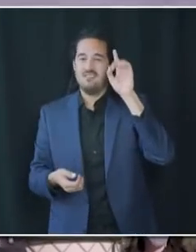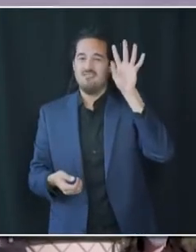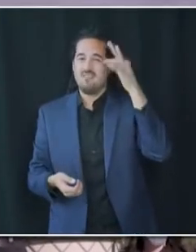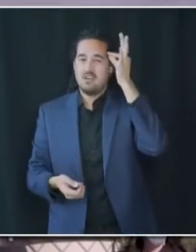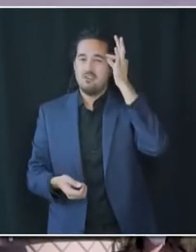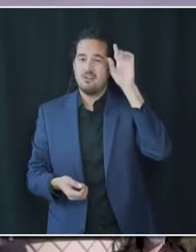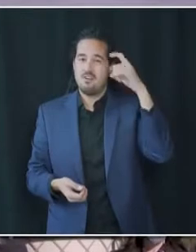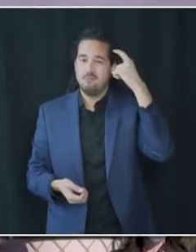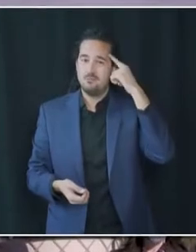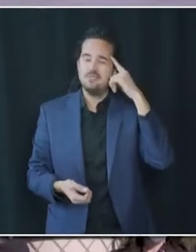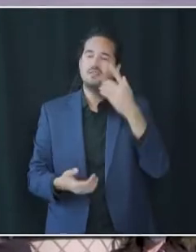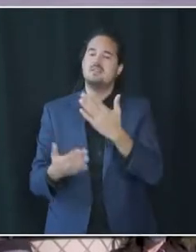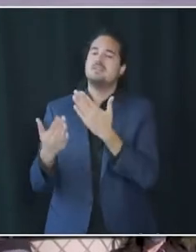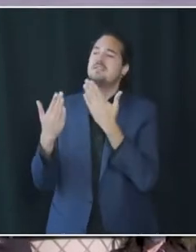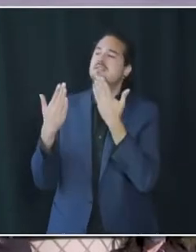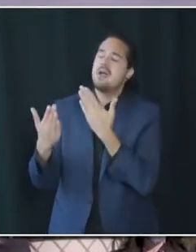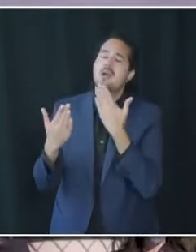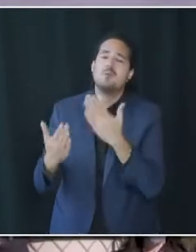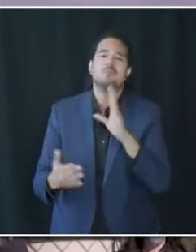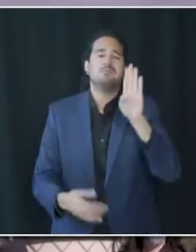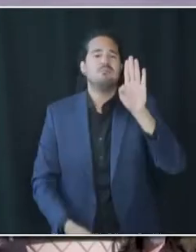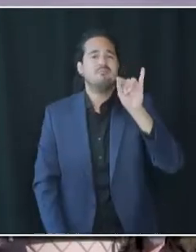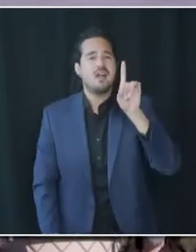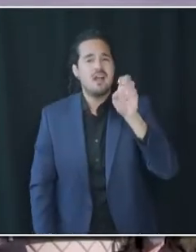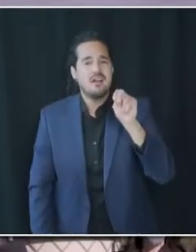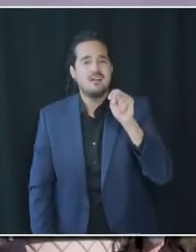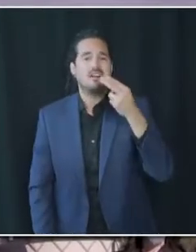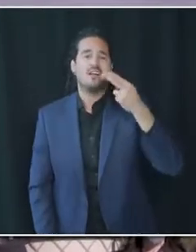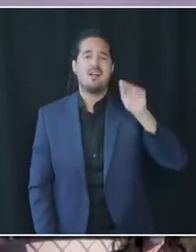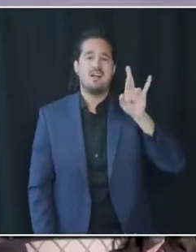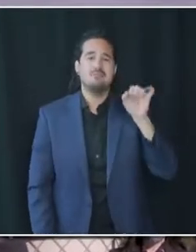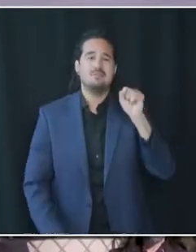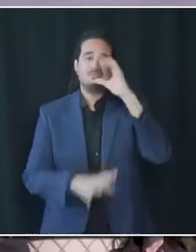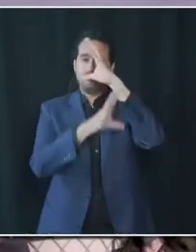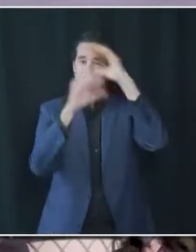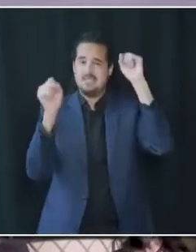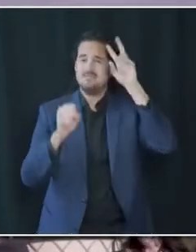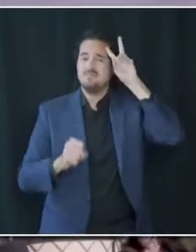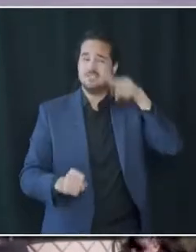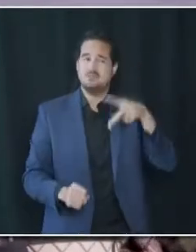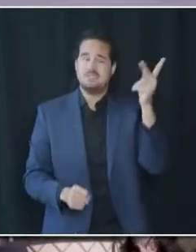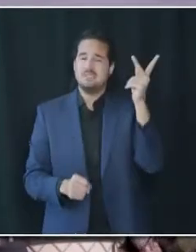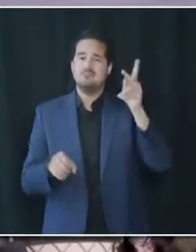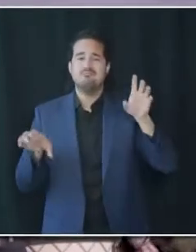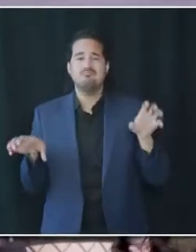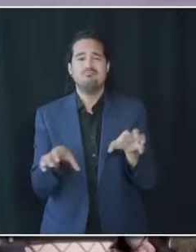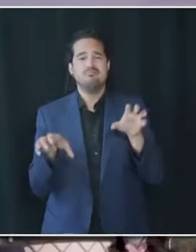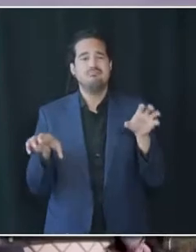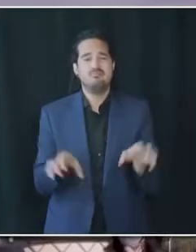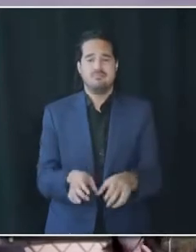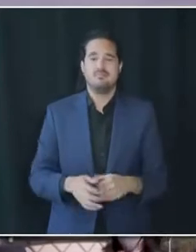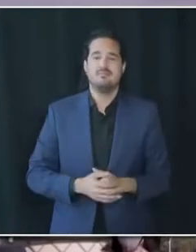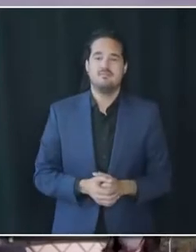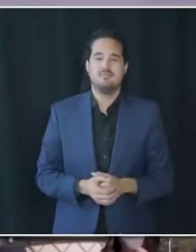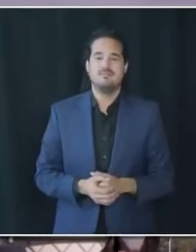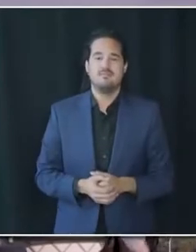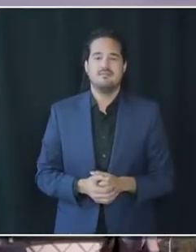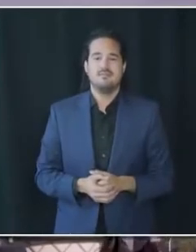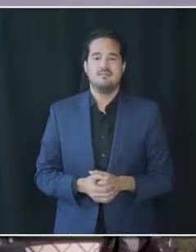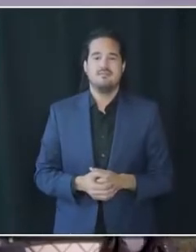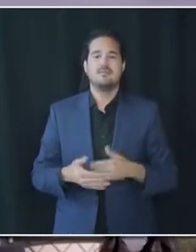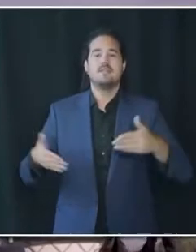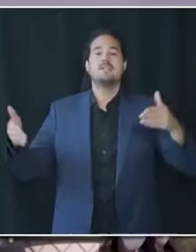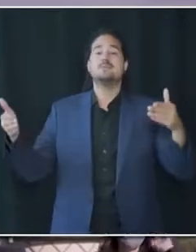por eso estamos agradecidos a la presidencia debe verse ahora les presento a nazis quien era la senadora de su